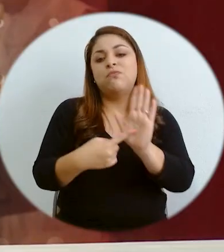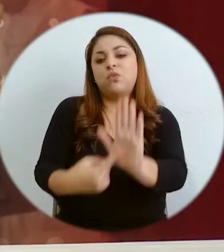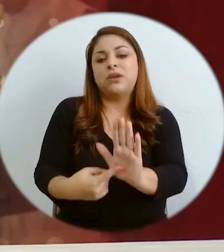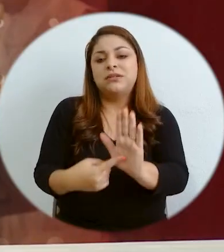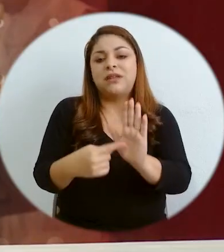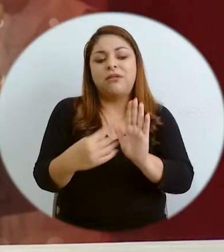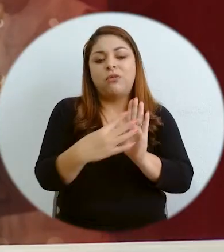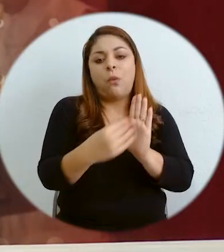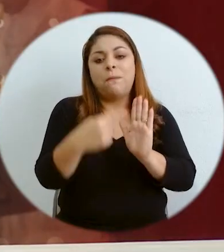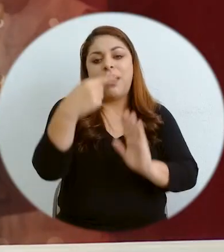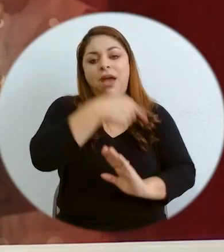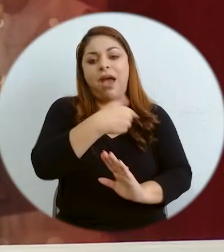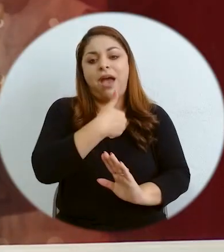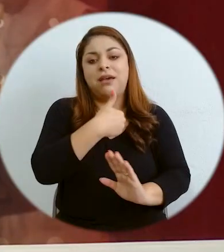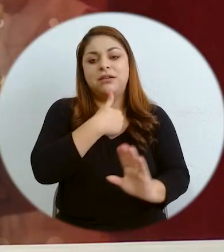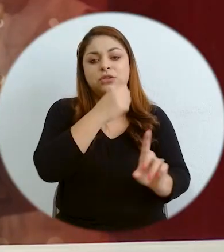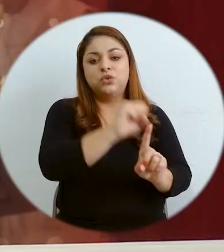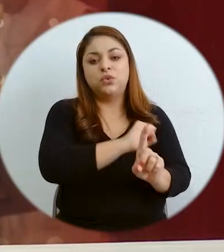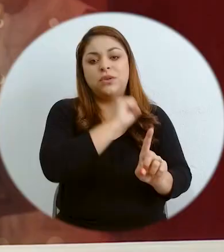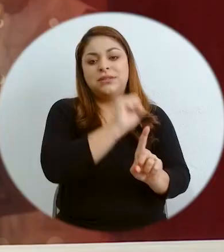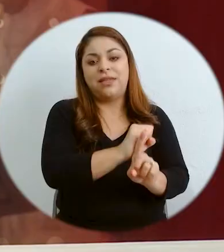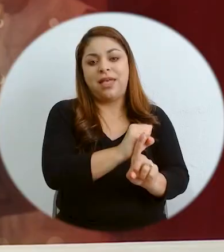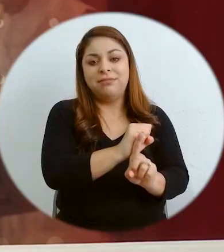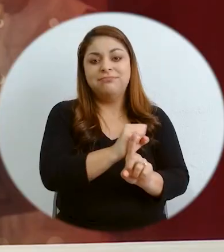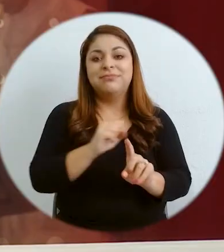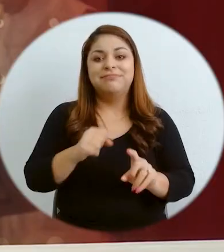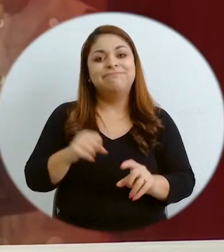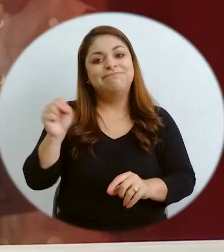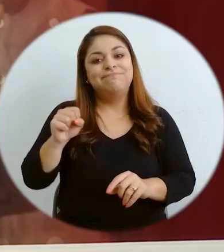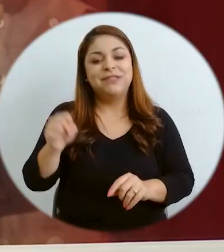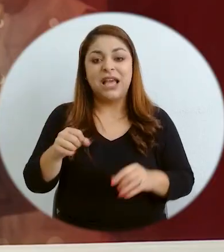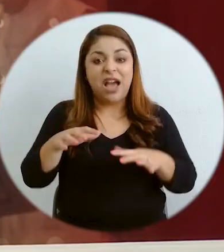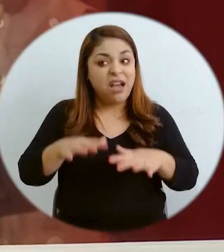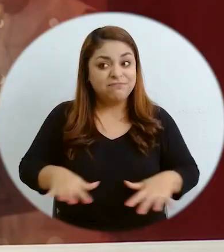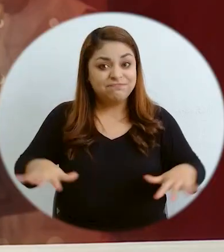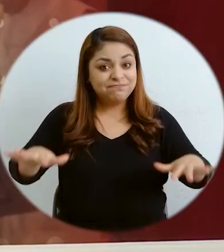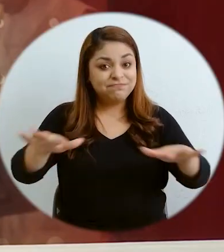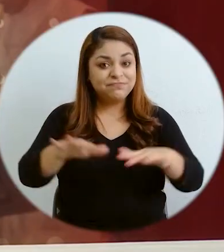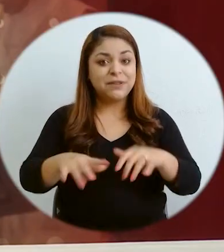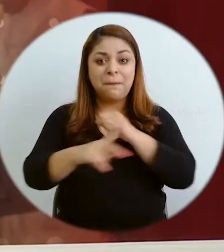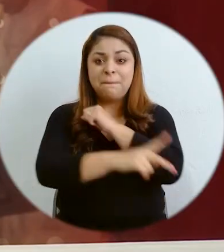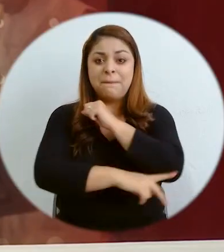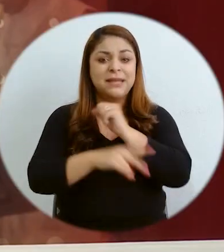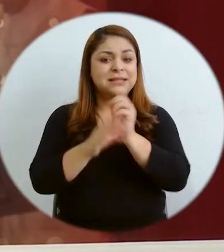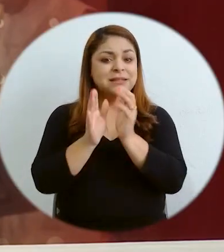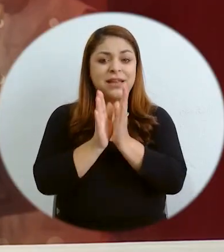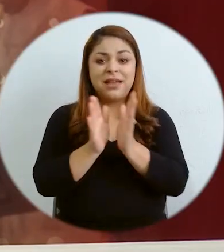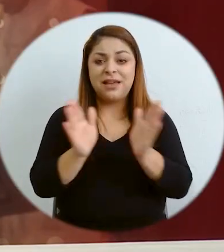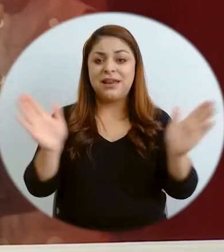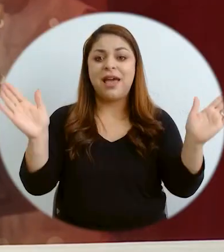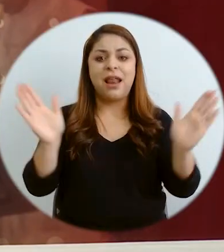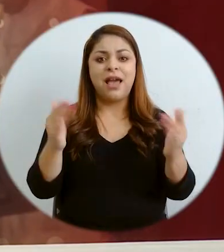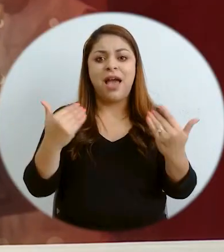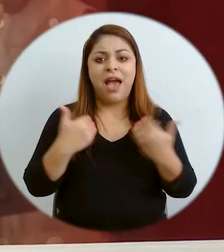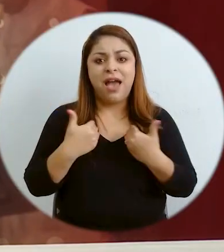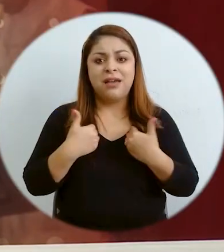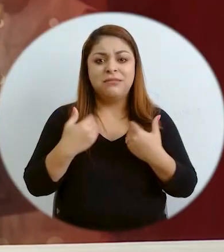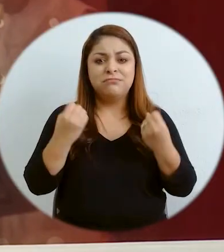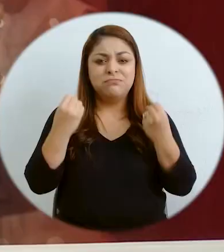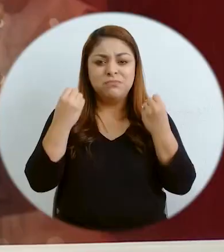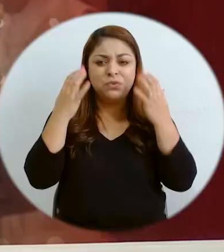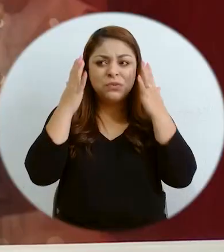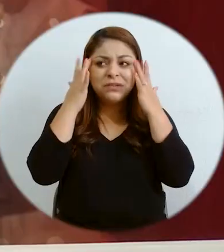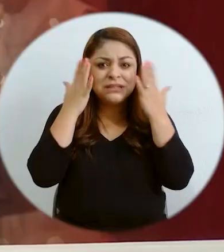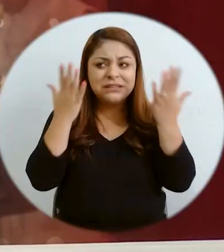Así es. Evidentemente. Entonces, esta situación actual a nivel país, no solo en educación, ¿verdad?, sino a nivel general, es bastante preocupante.